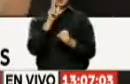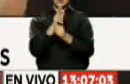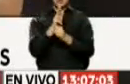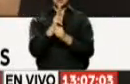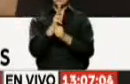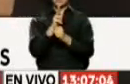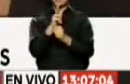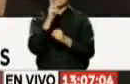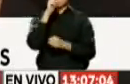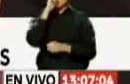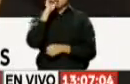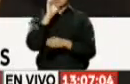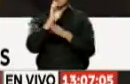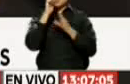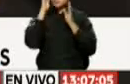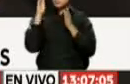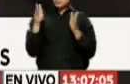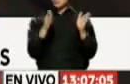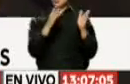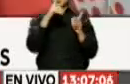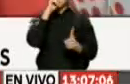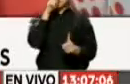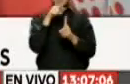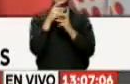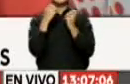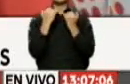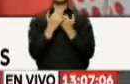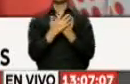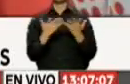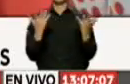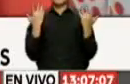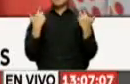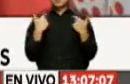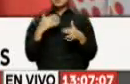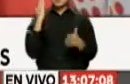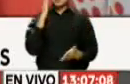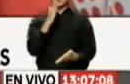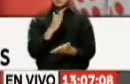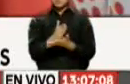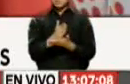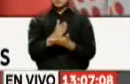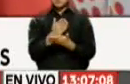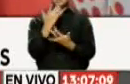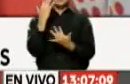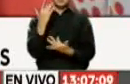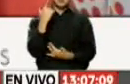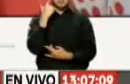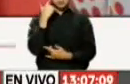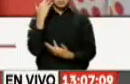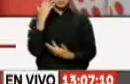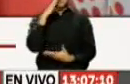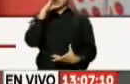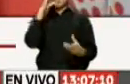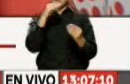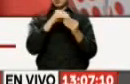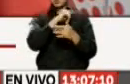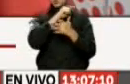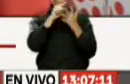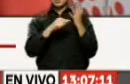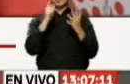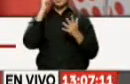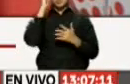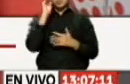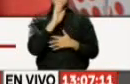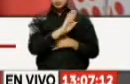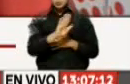Hasta tanto, el gobierno nacional tiene fijado un objetivo. Hoy se ha logrado frenar y lo que esperaríamos es que todas las políticas del gobierno